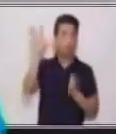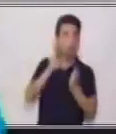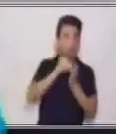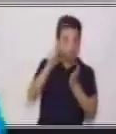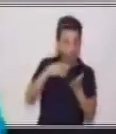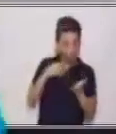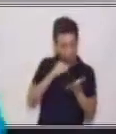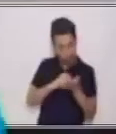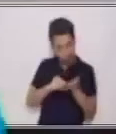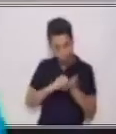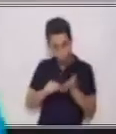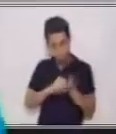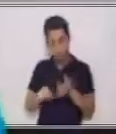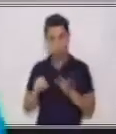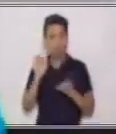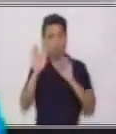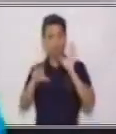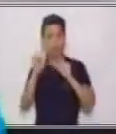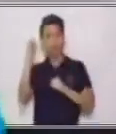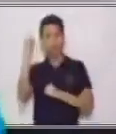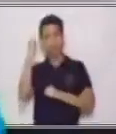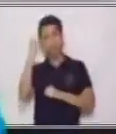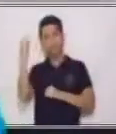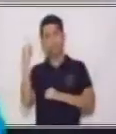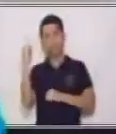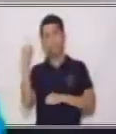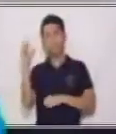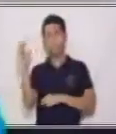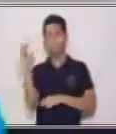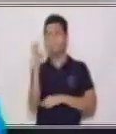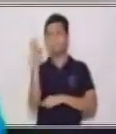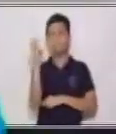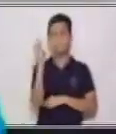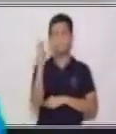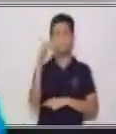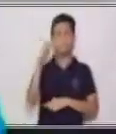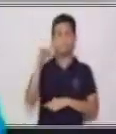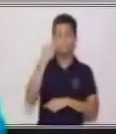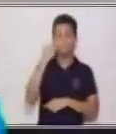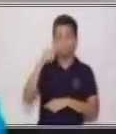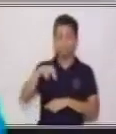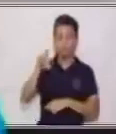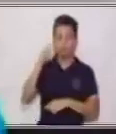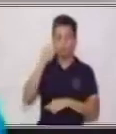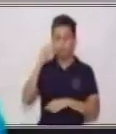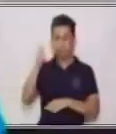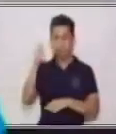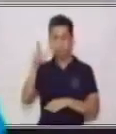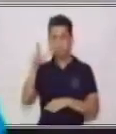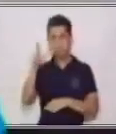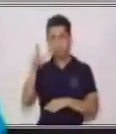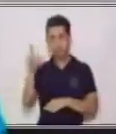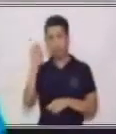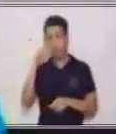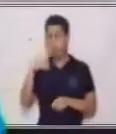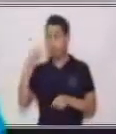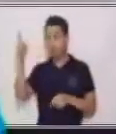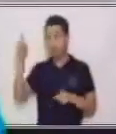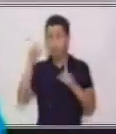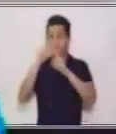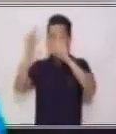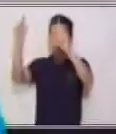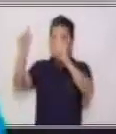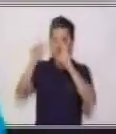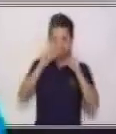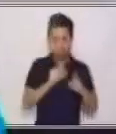principales, algunas palabras claves que te ayudan a identificar el texto. Claro, que por sí solo, pues no se puede